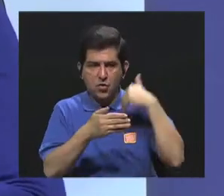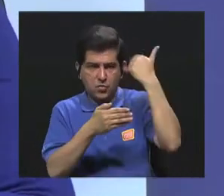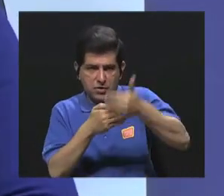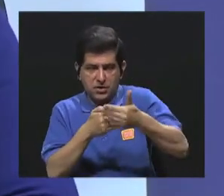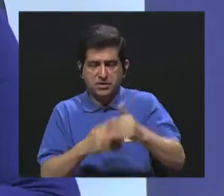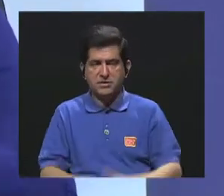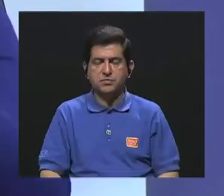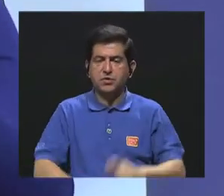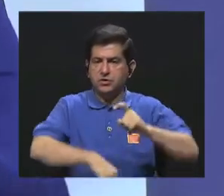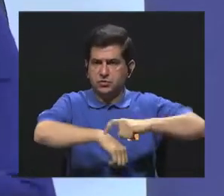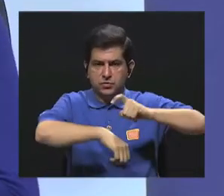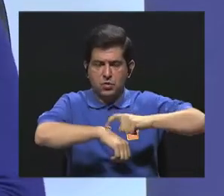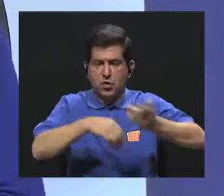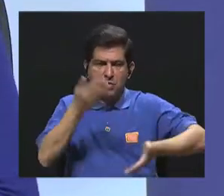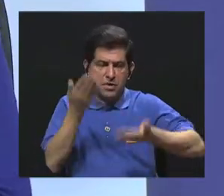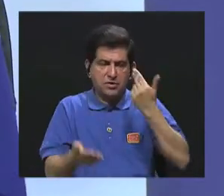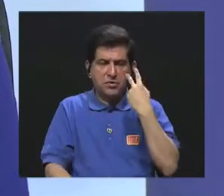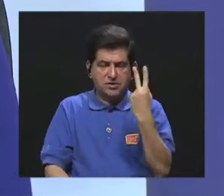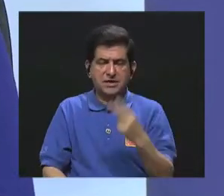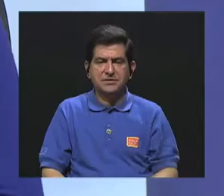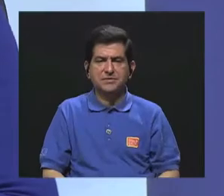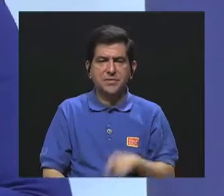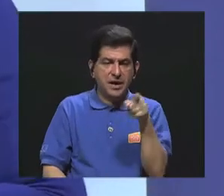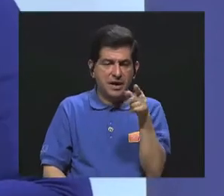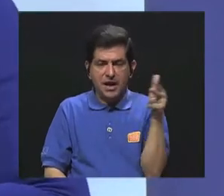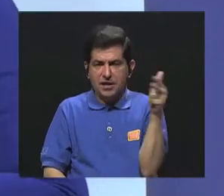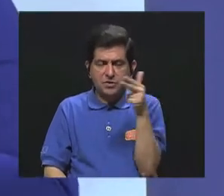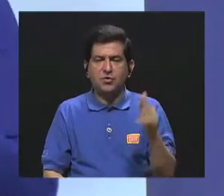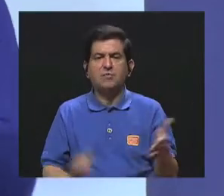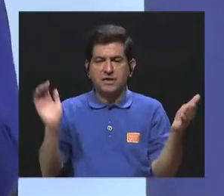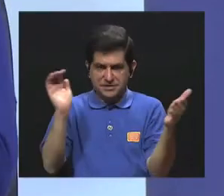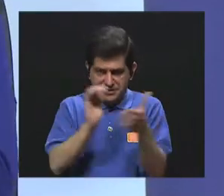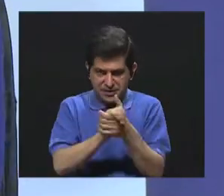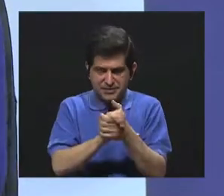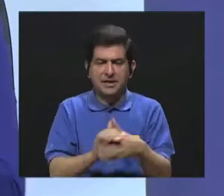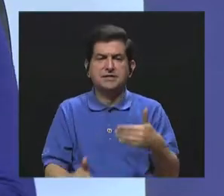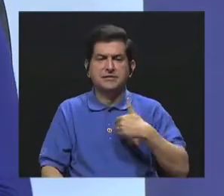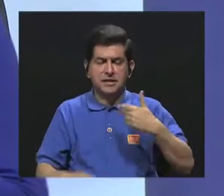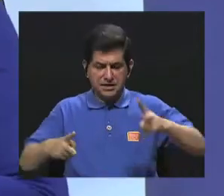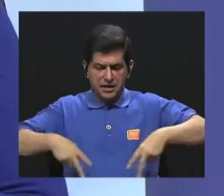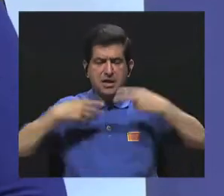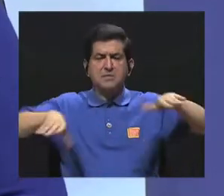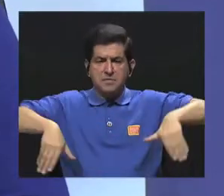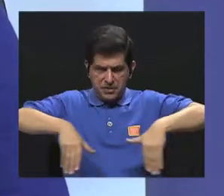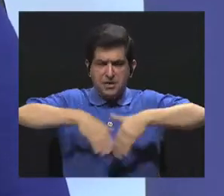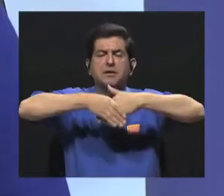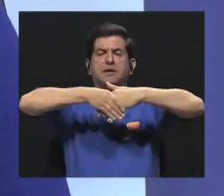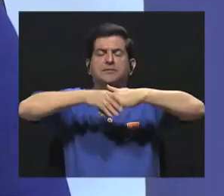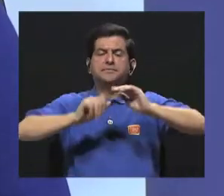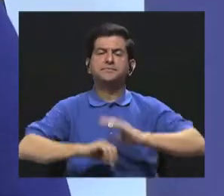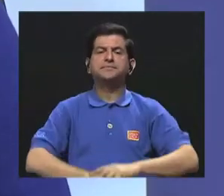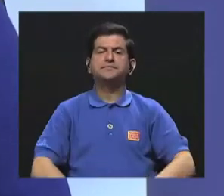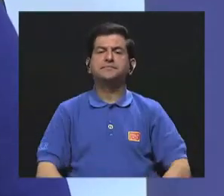ver, en algún momento, tal vez lo verán en las imágenes, cuando se casa y tienen una vida de matrimonio.